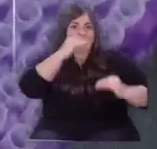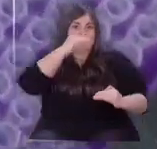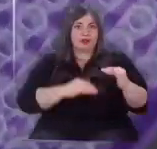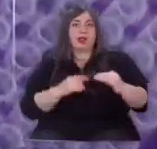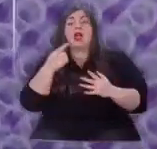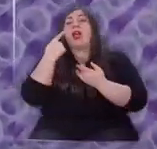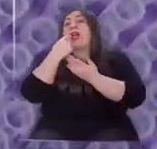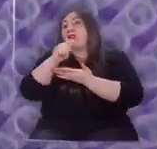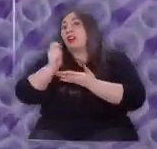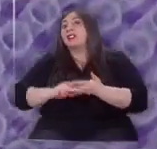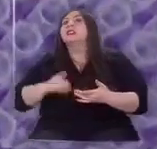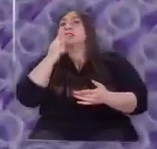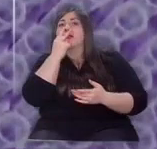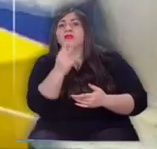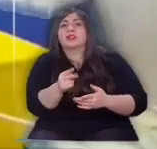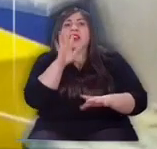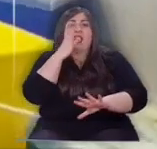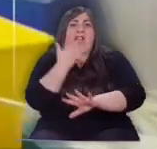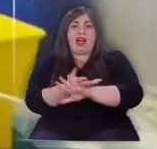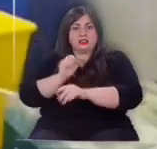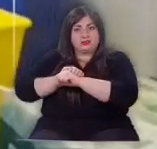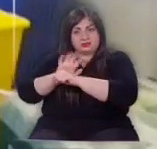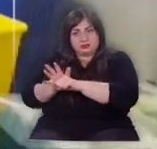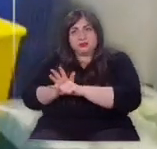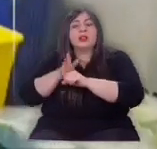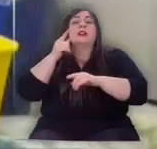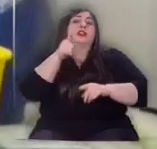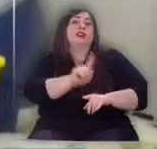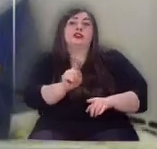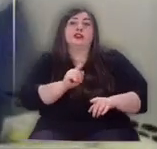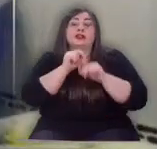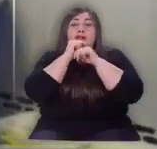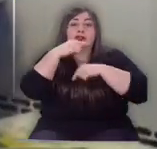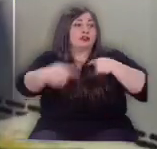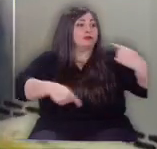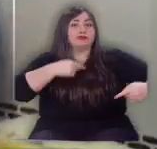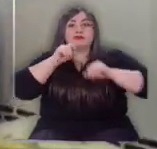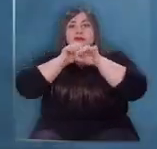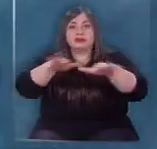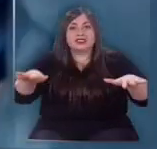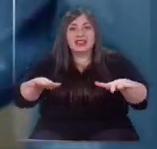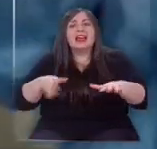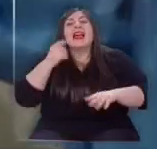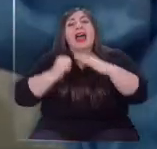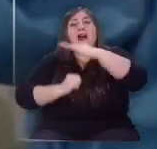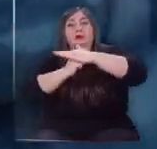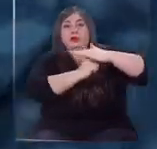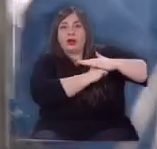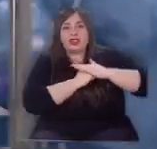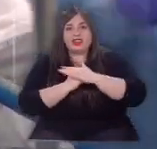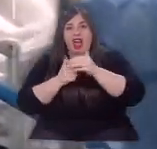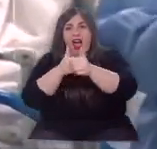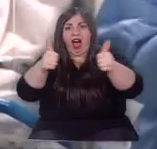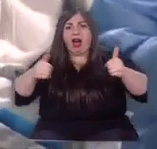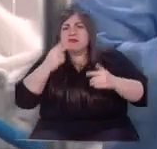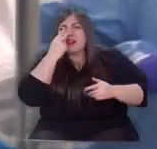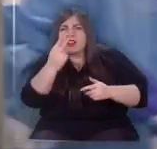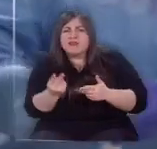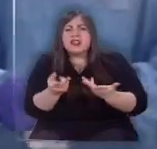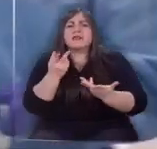que solo detecta la presencia del virus en el cuerpo, no el nivel de contagio. Por eso la autoridad realizará una medición de